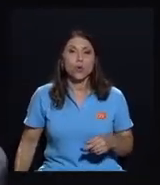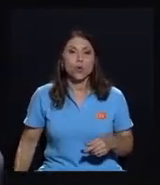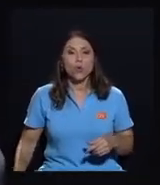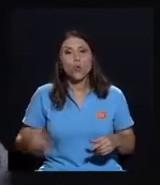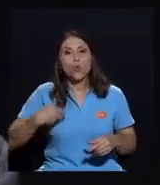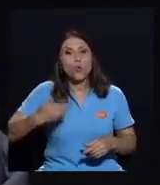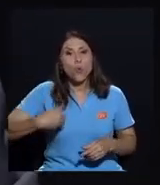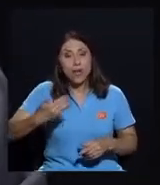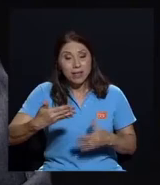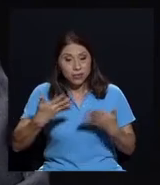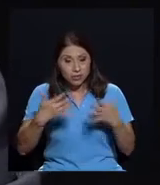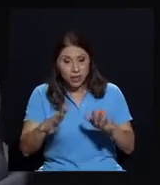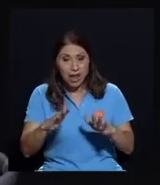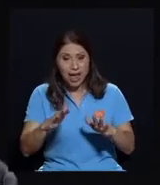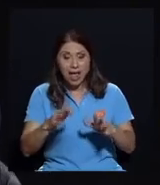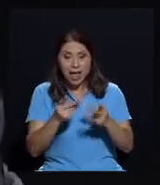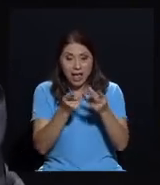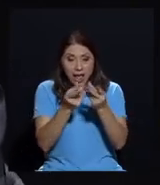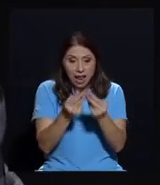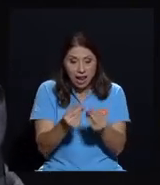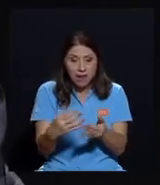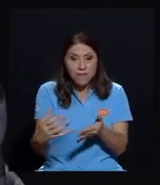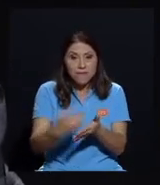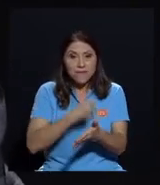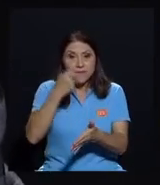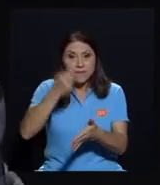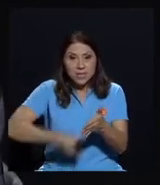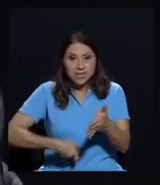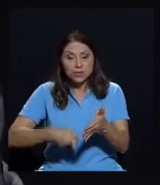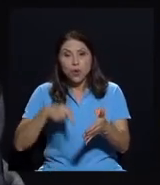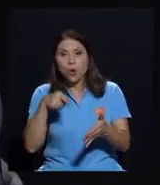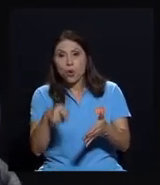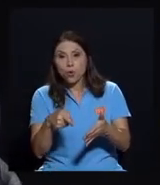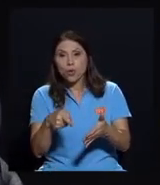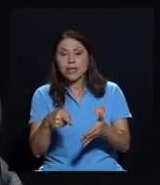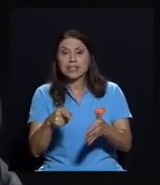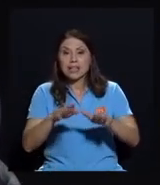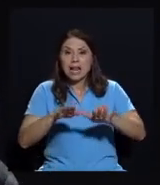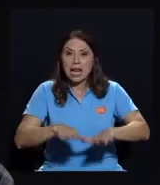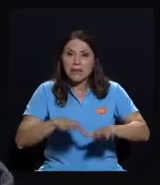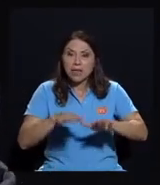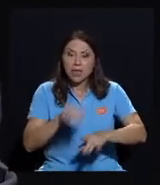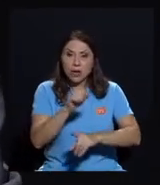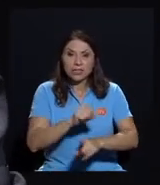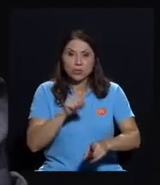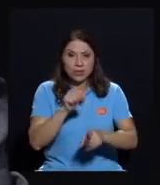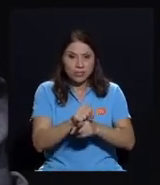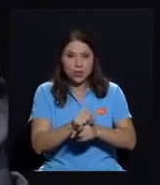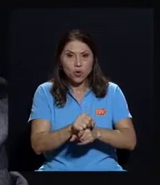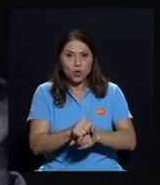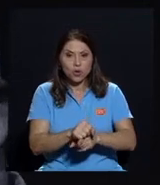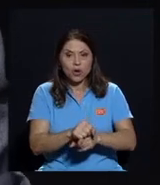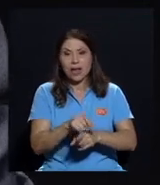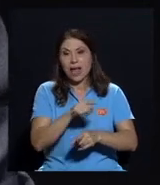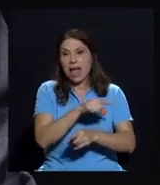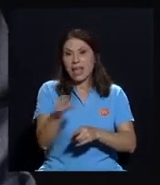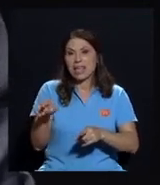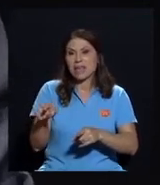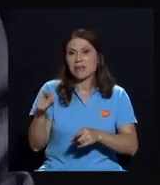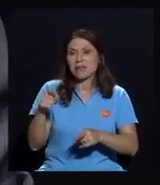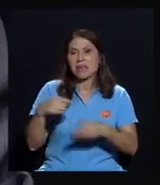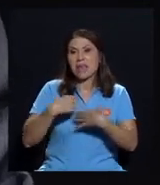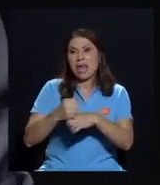le ha aliviado la situación y la tendencia ha sido a patear el tarro